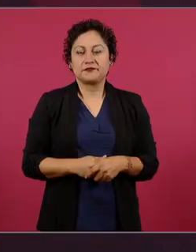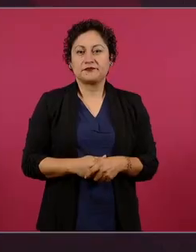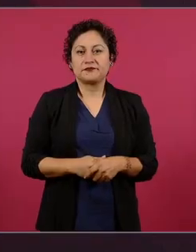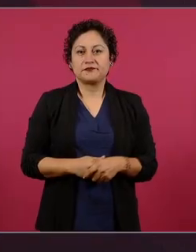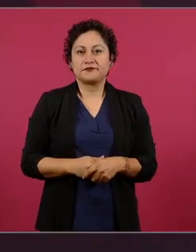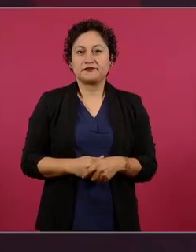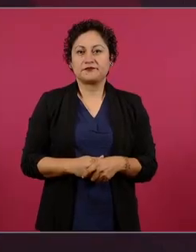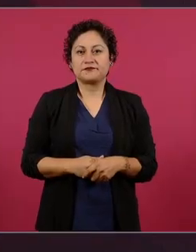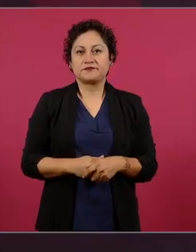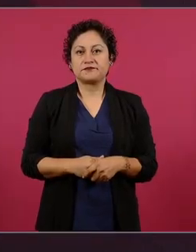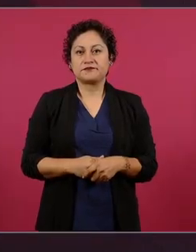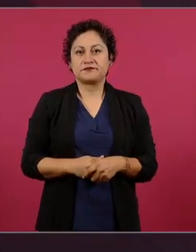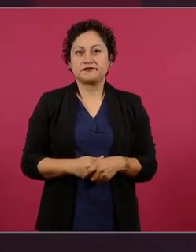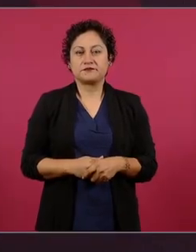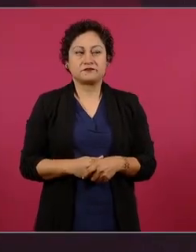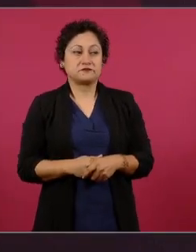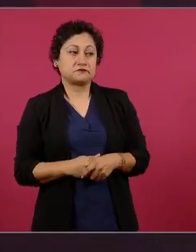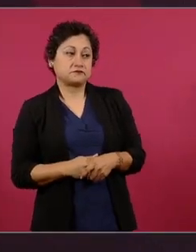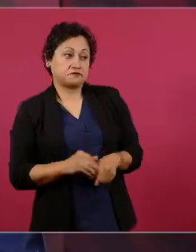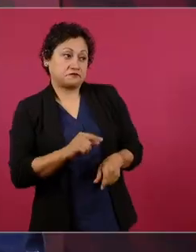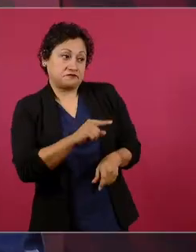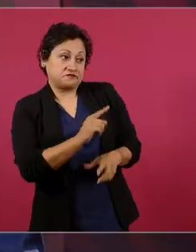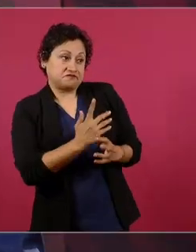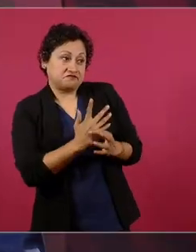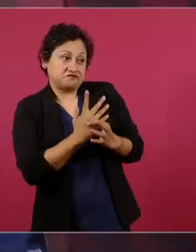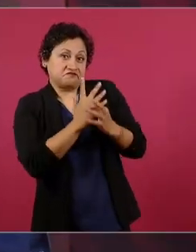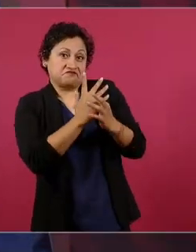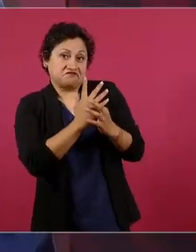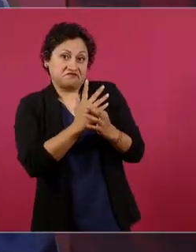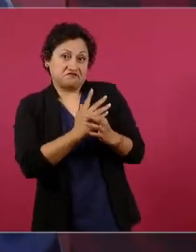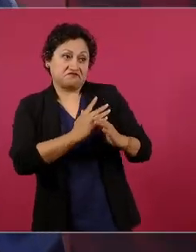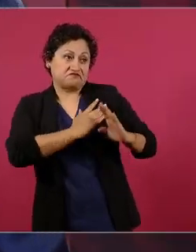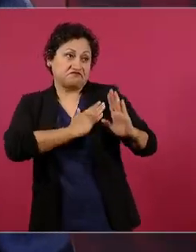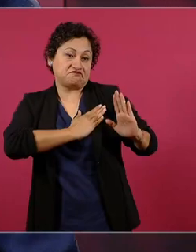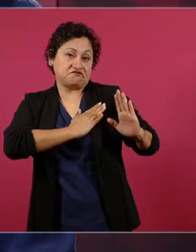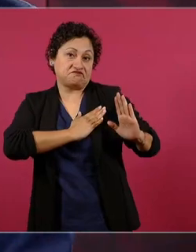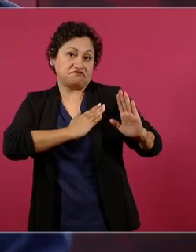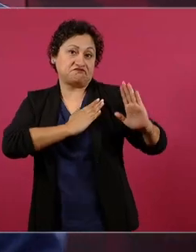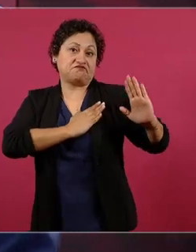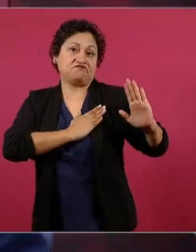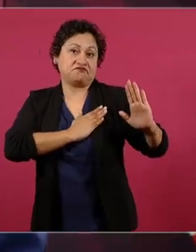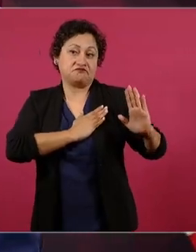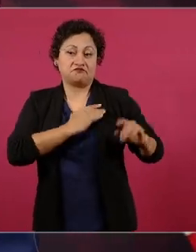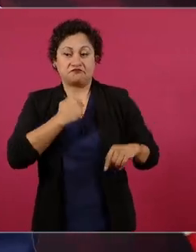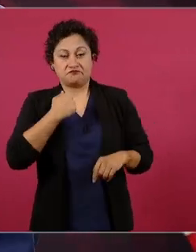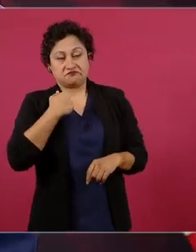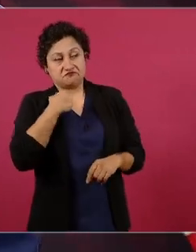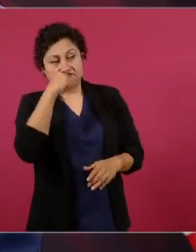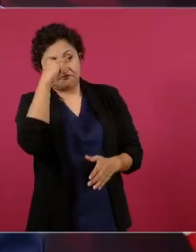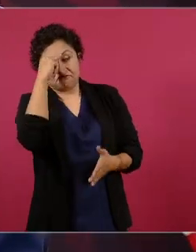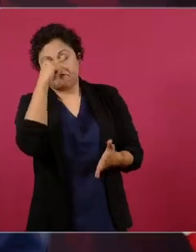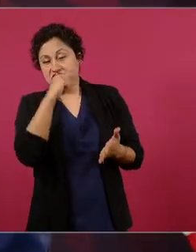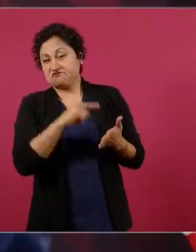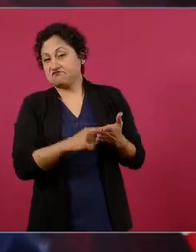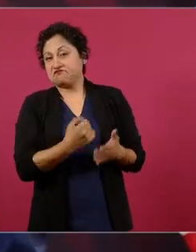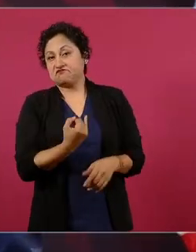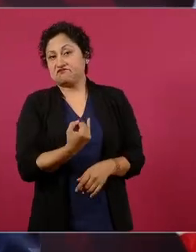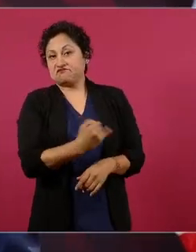Aunque hayas firmado con sangre, no te creo. Ya nos han engañado